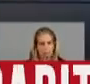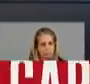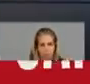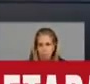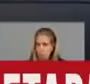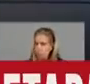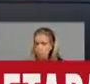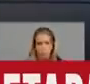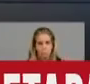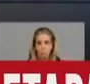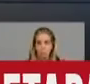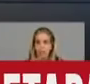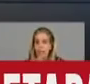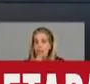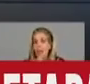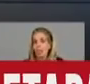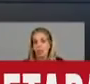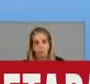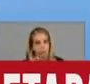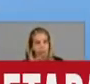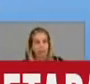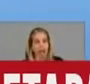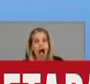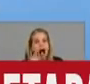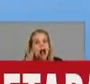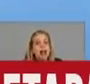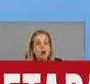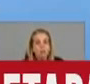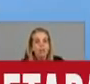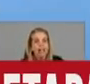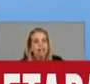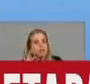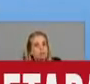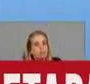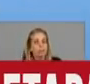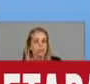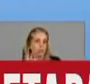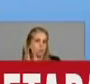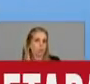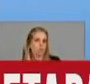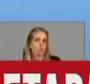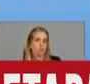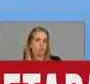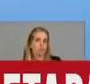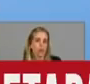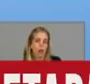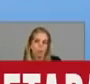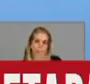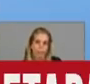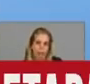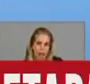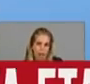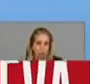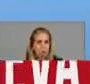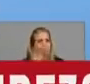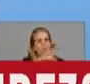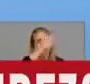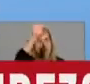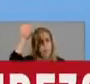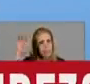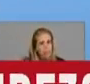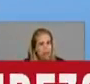es, digo, la ciudad porque es el distrito que tiene más cantidad de camas ocupadas cada 100.000 habitantes, más cantidad de contagios